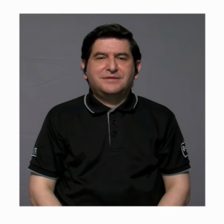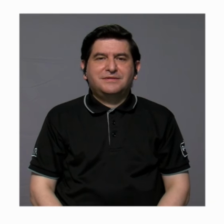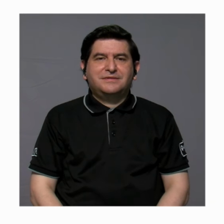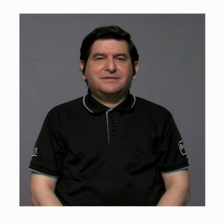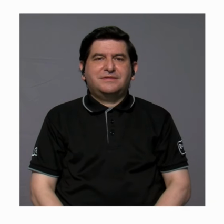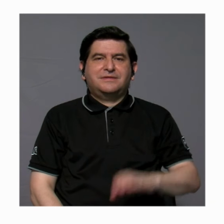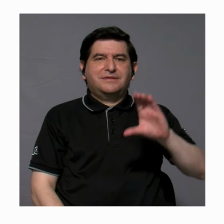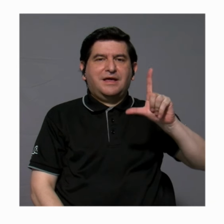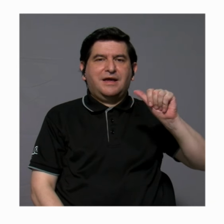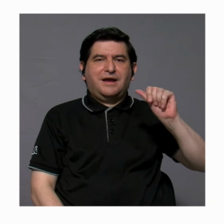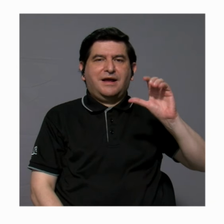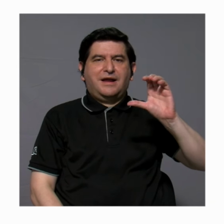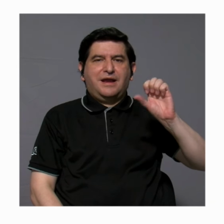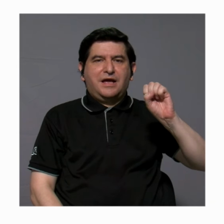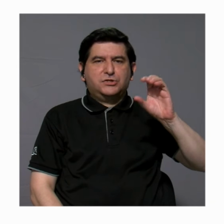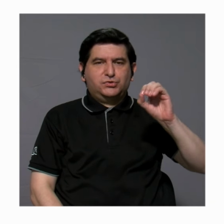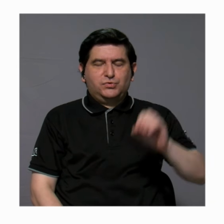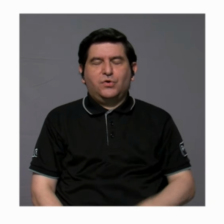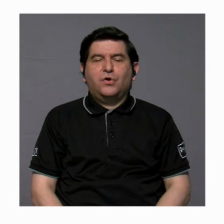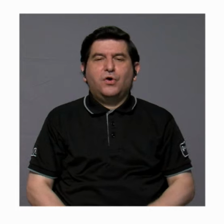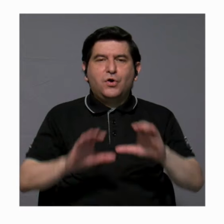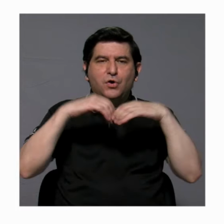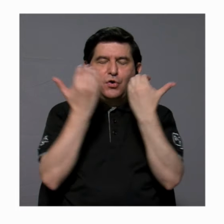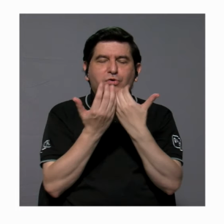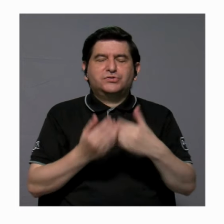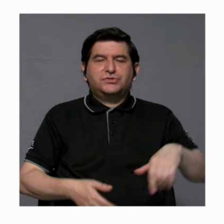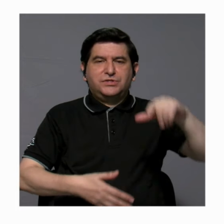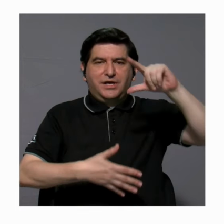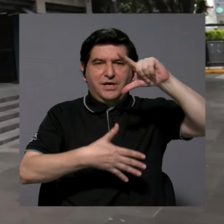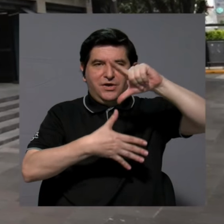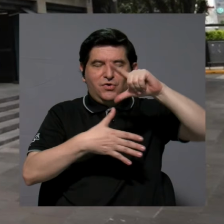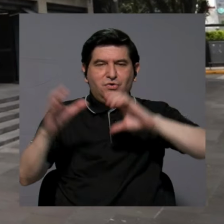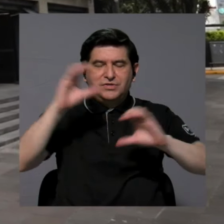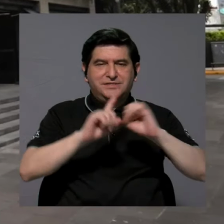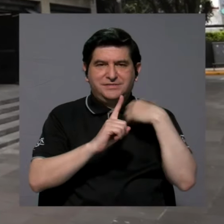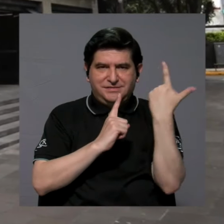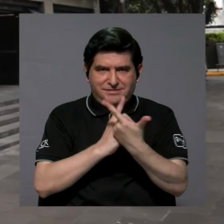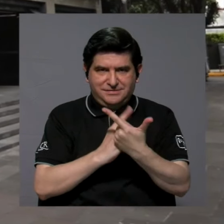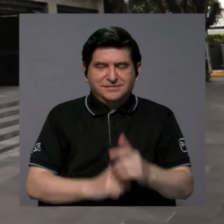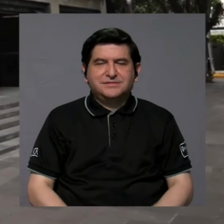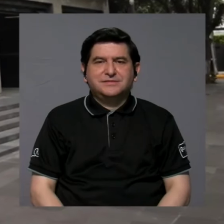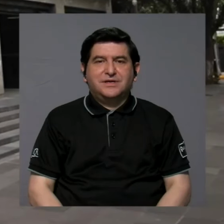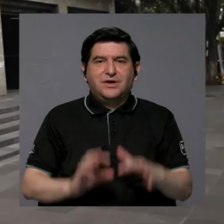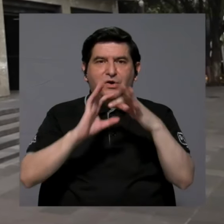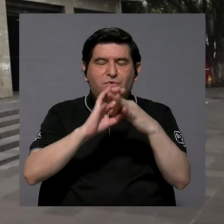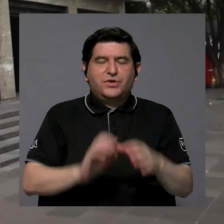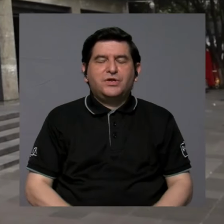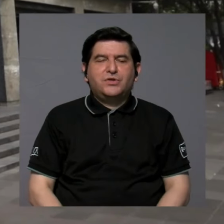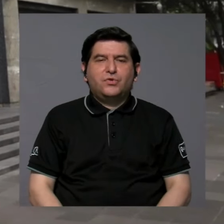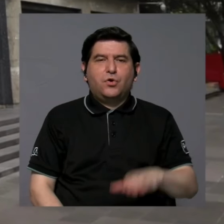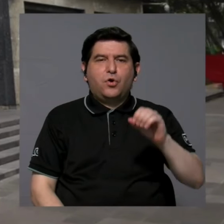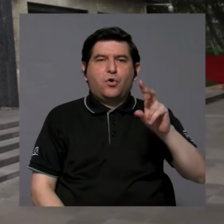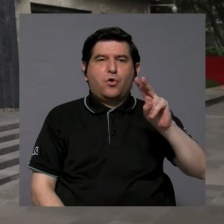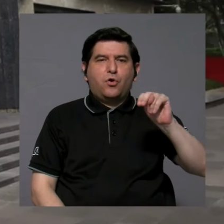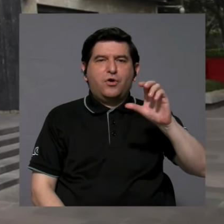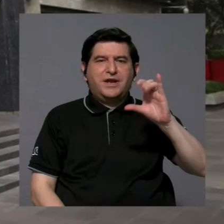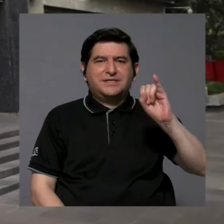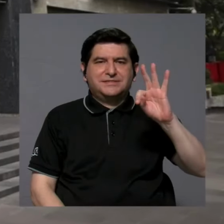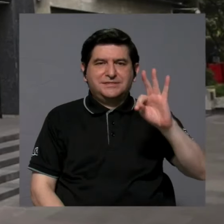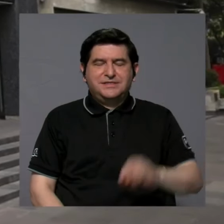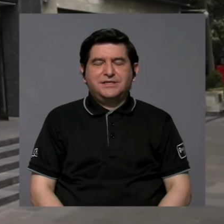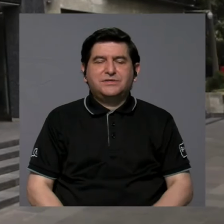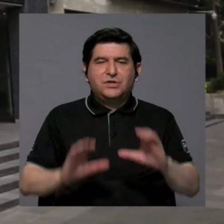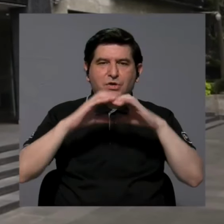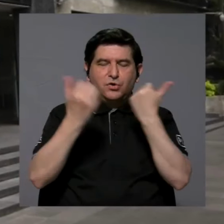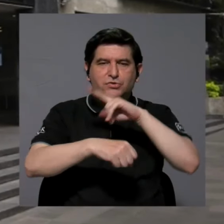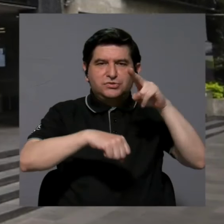CLACSO, que es el Consejo Latinoamericano de Ciencias Sociales, que se junta con CONACYT, que es el Consejo Nacional de